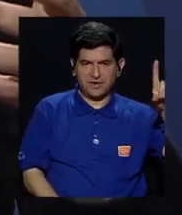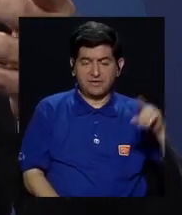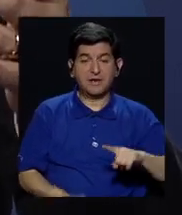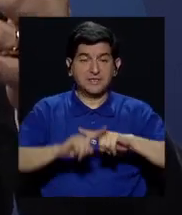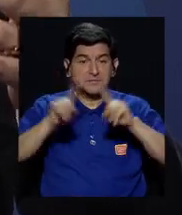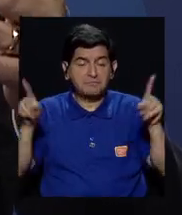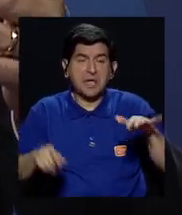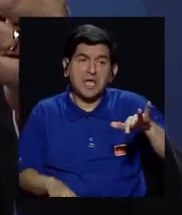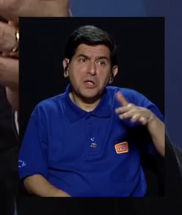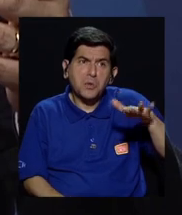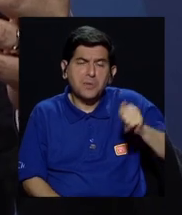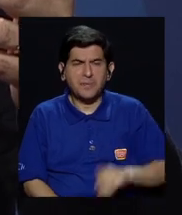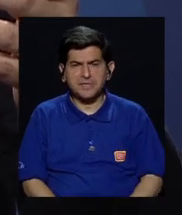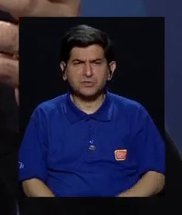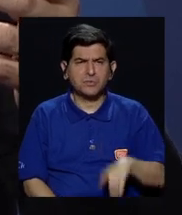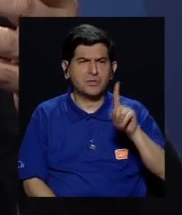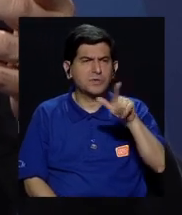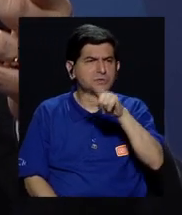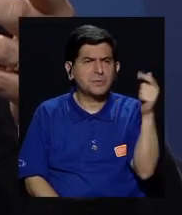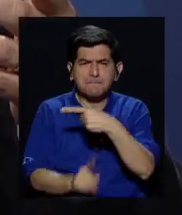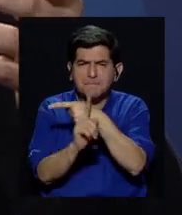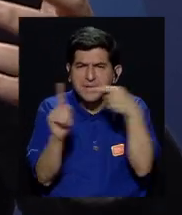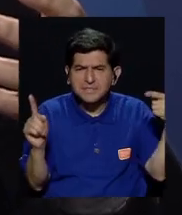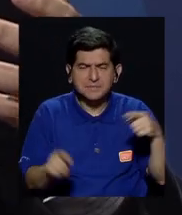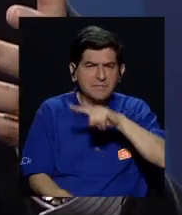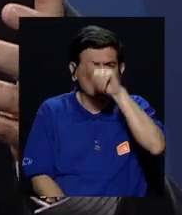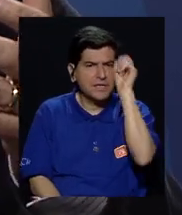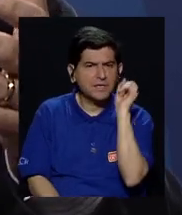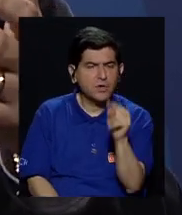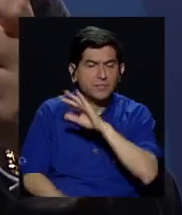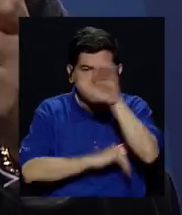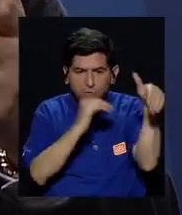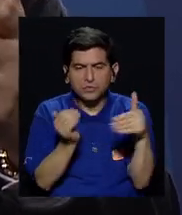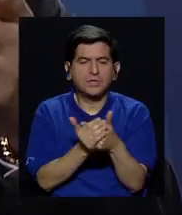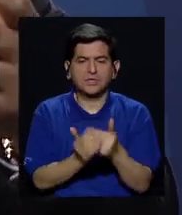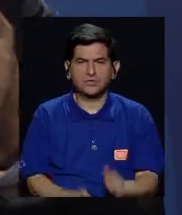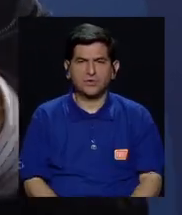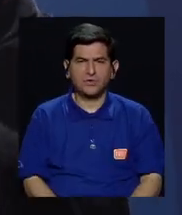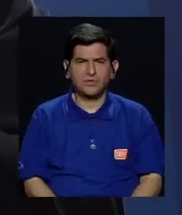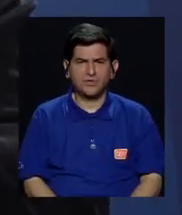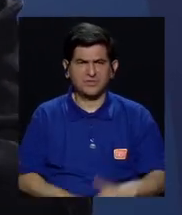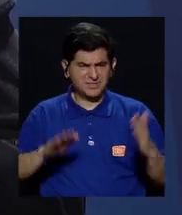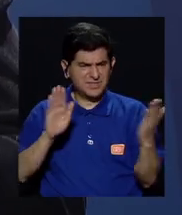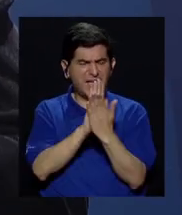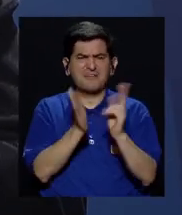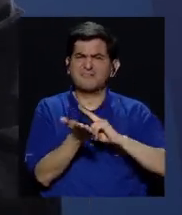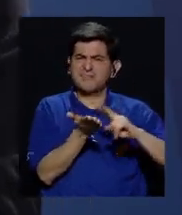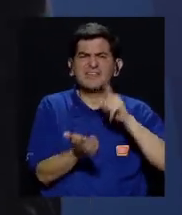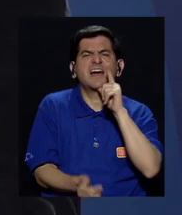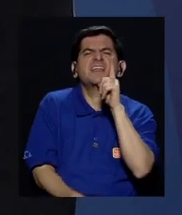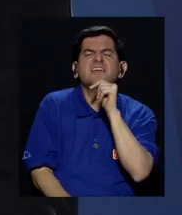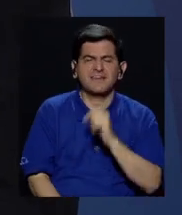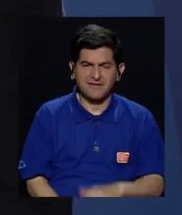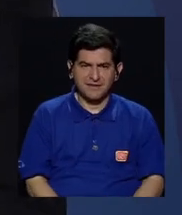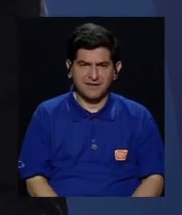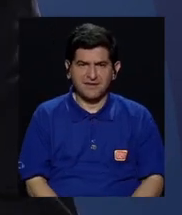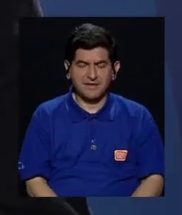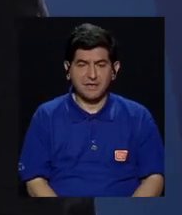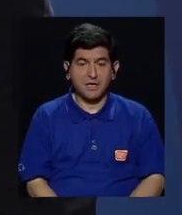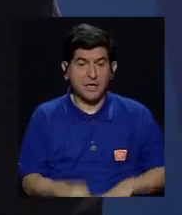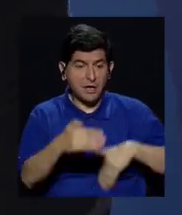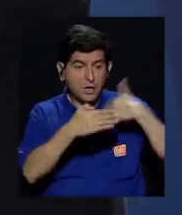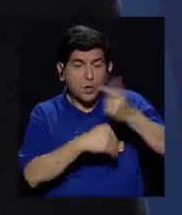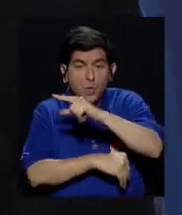fíjate que hace aproximadamente un mes mes y medio la pregunta que nos hacíamos todos era quién se va a enfrentar a liberación nacional pasan unas